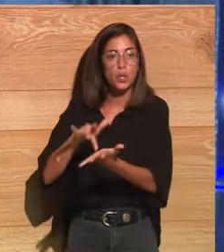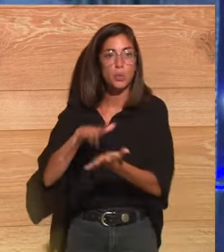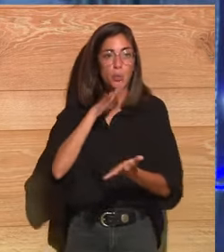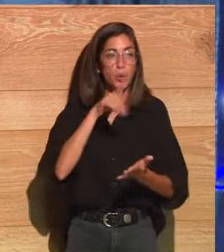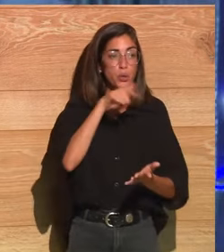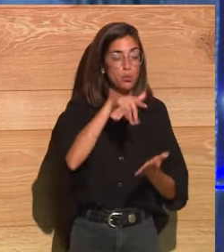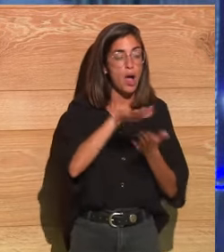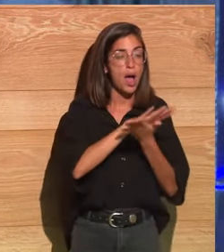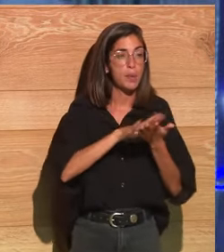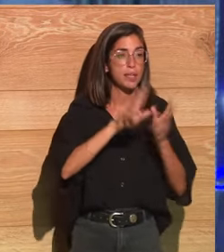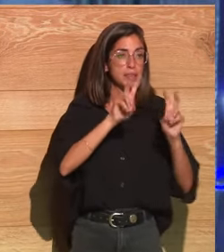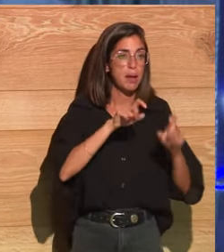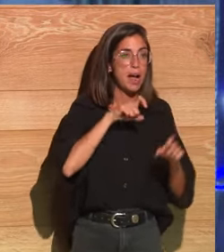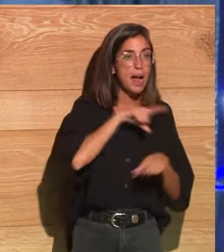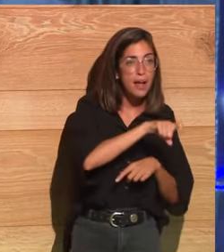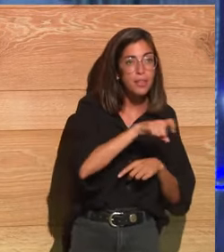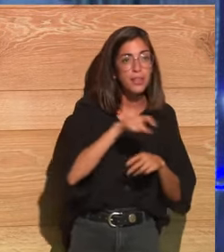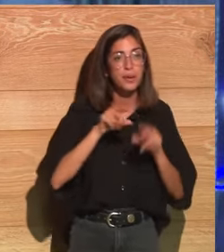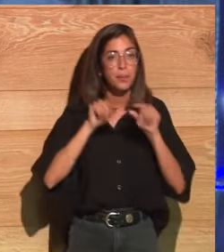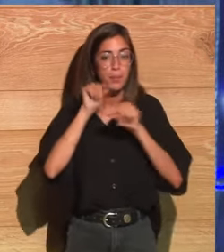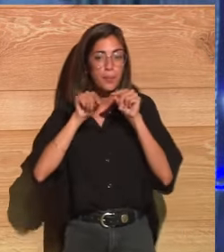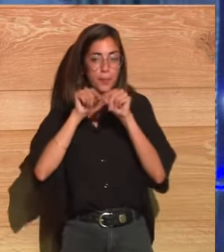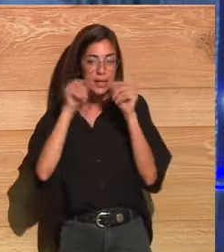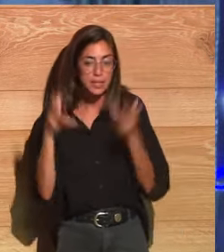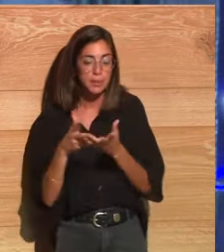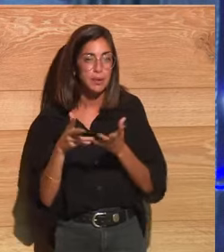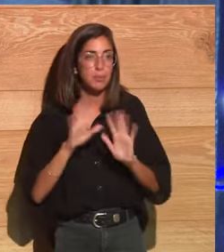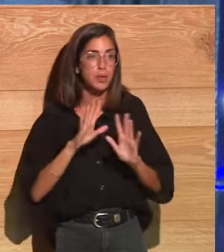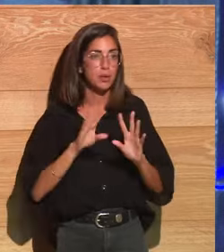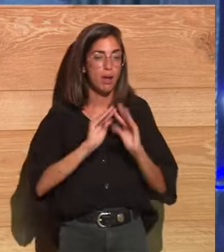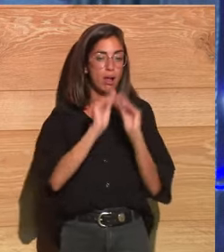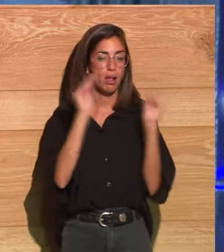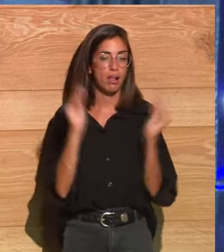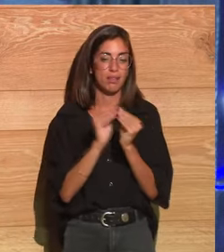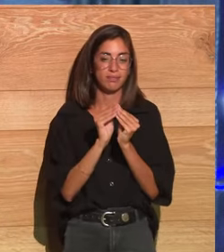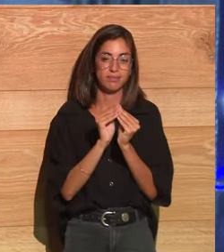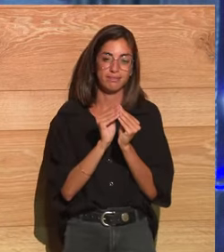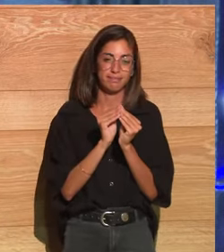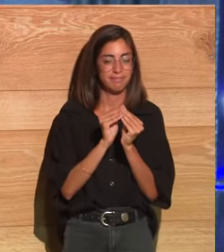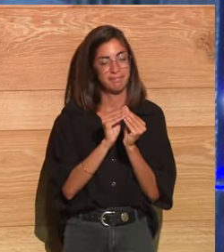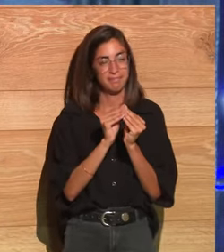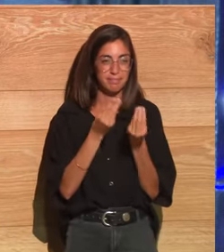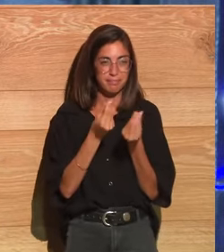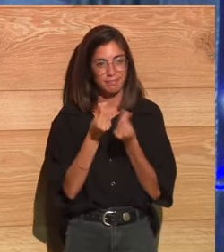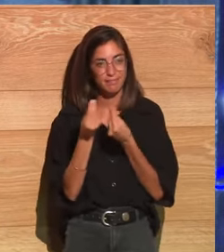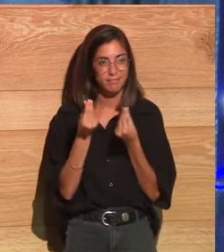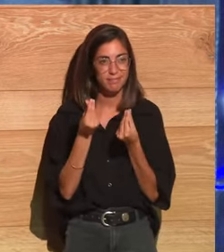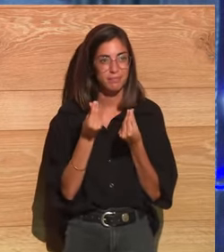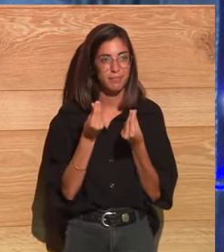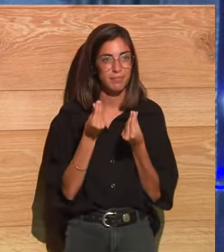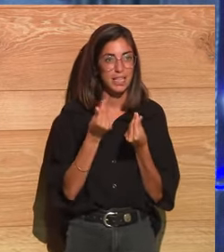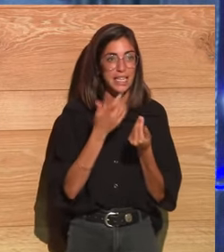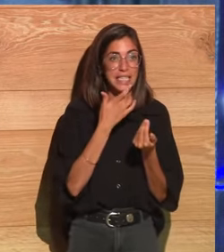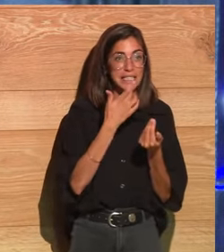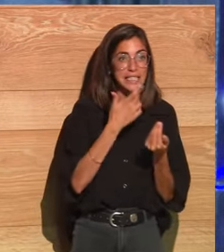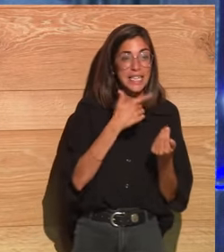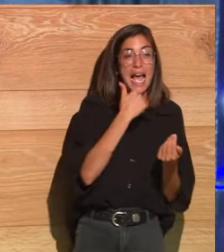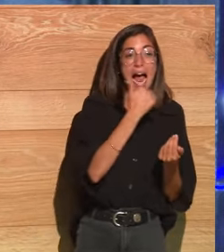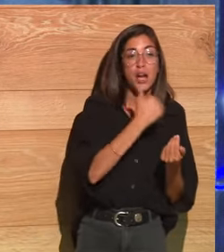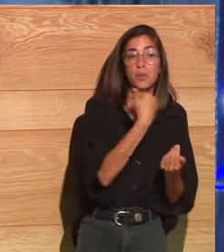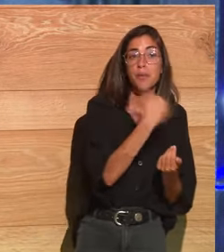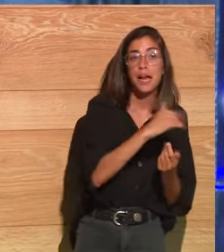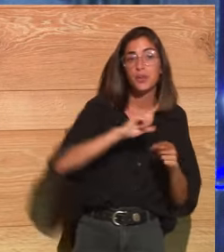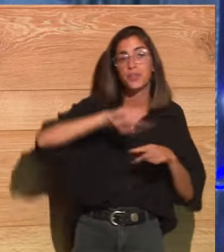de reduciéndolo de una manera muy, muy bruta e inadecuada, es aquello de no hay mal que por bien no venga,